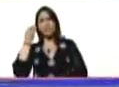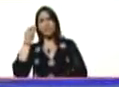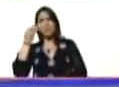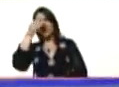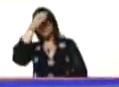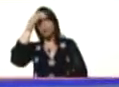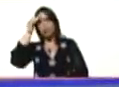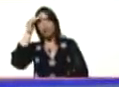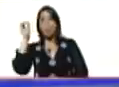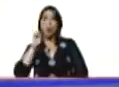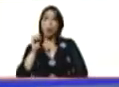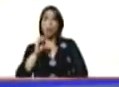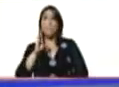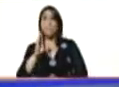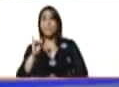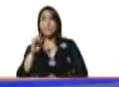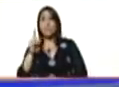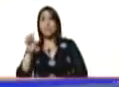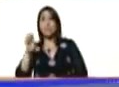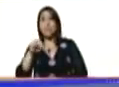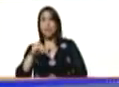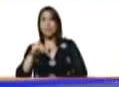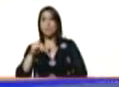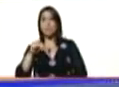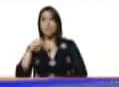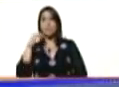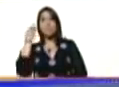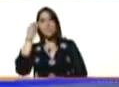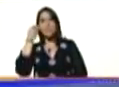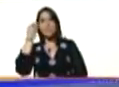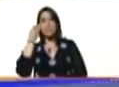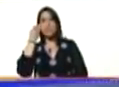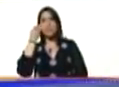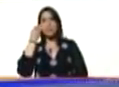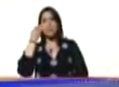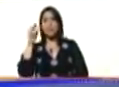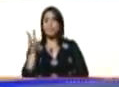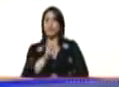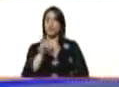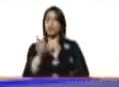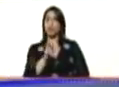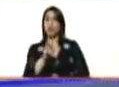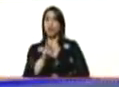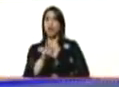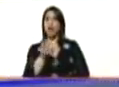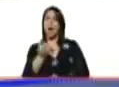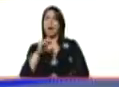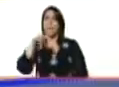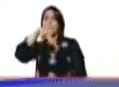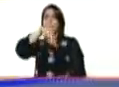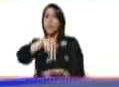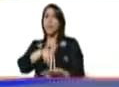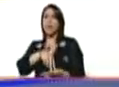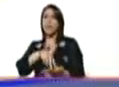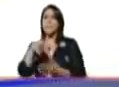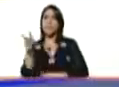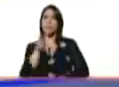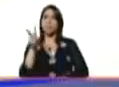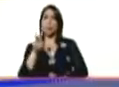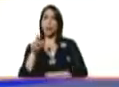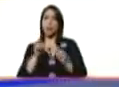Joe Biden, Venezuela está de pie. Venezuela sigue adelante. Y ahora con la ley